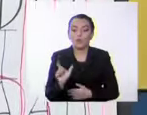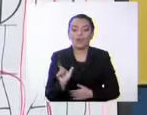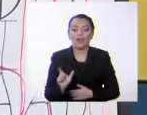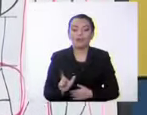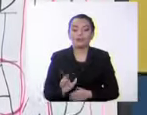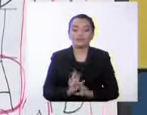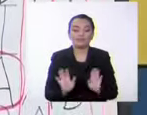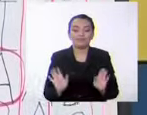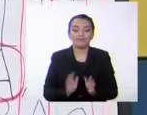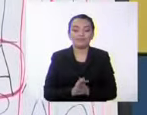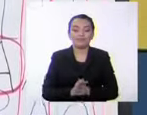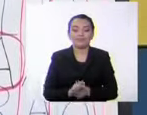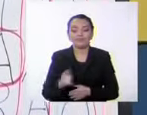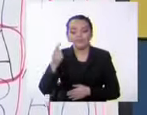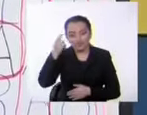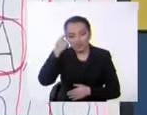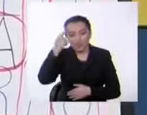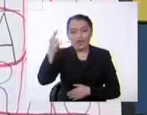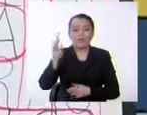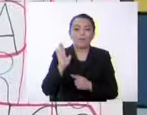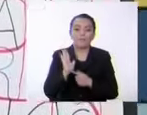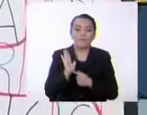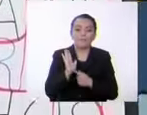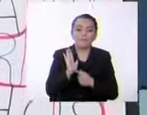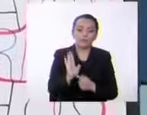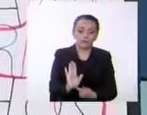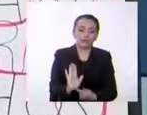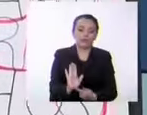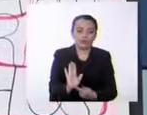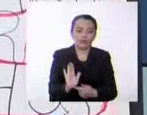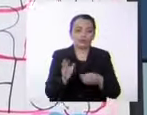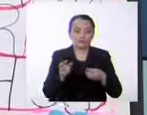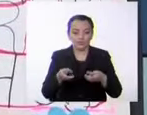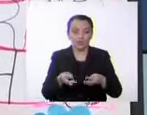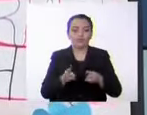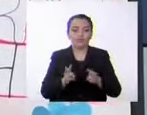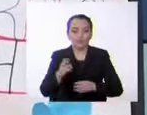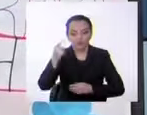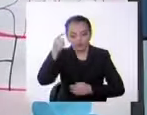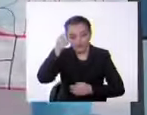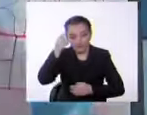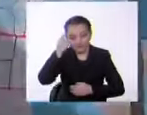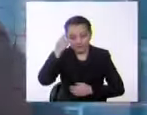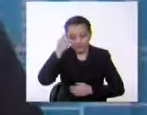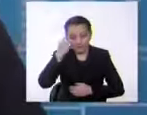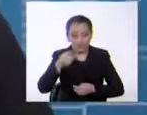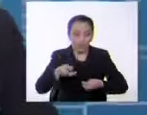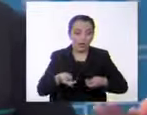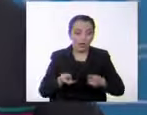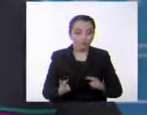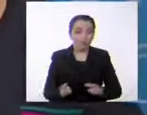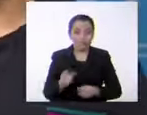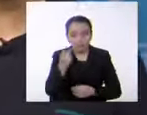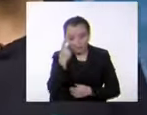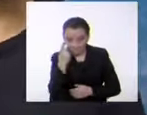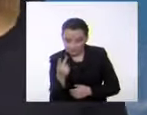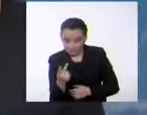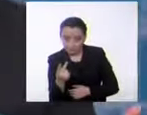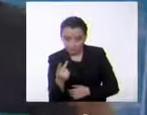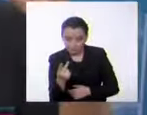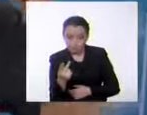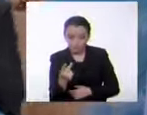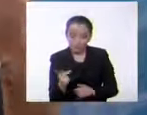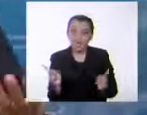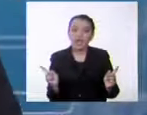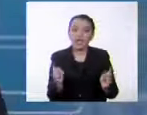entonces era mostrarles a ustedes también cómo las formas de pensar y cómo las formas en que nosotros vemos el mundo también cambian. Y